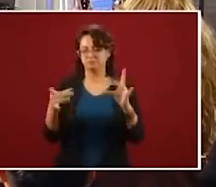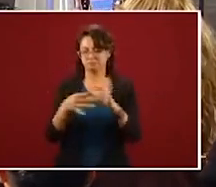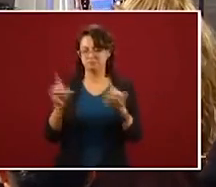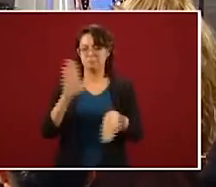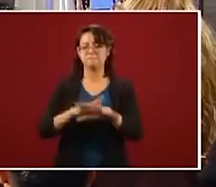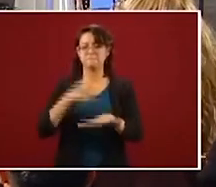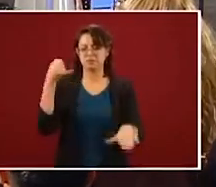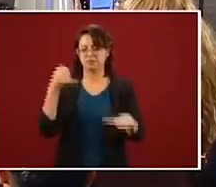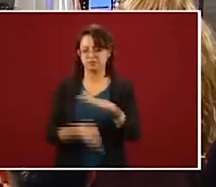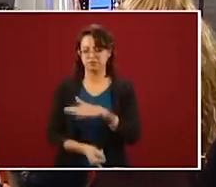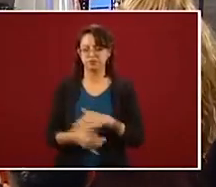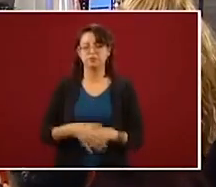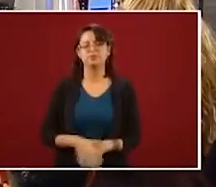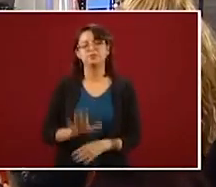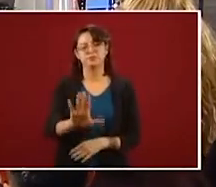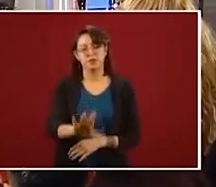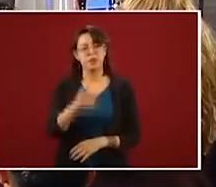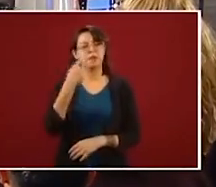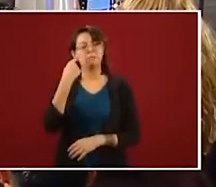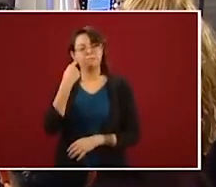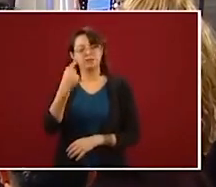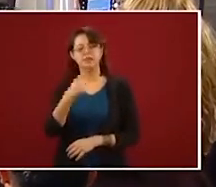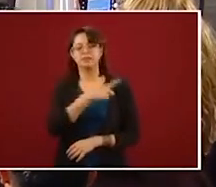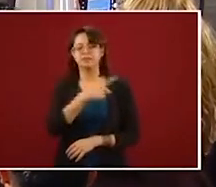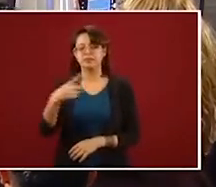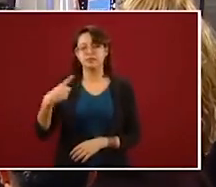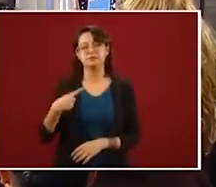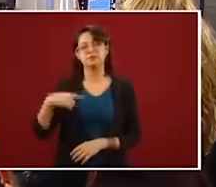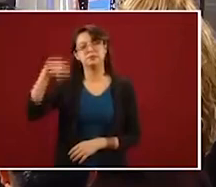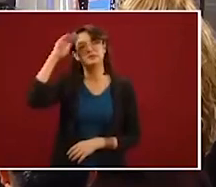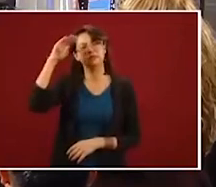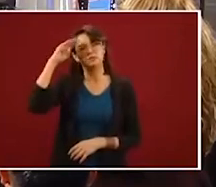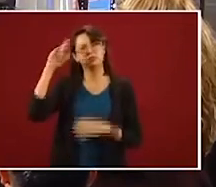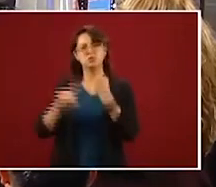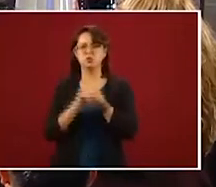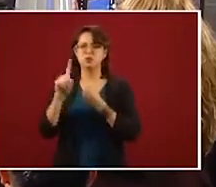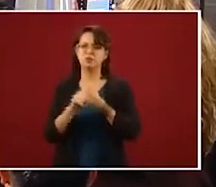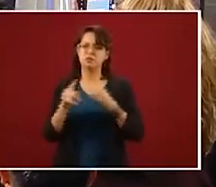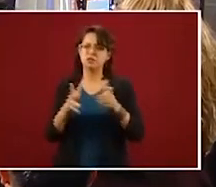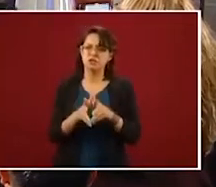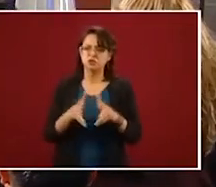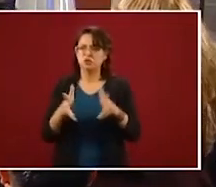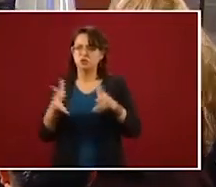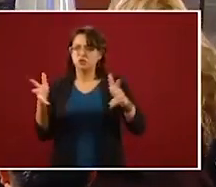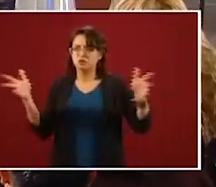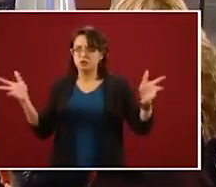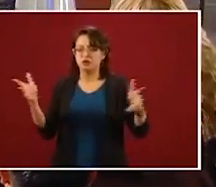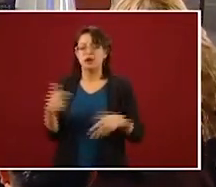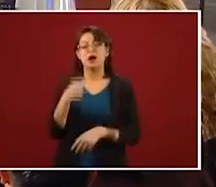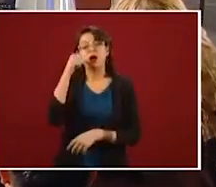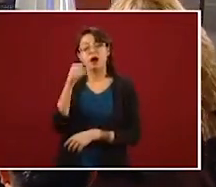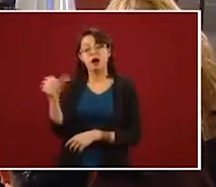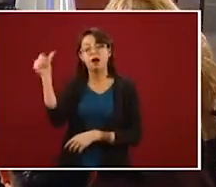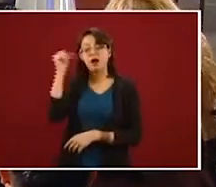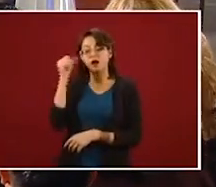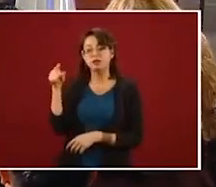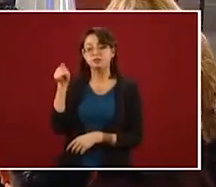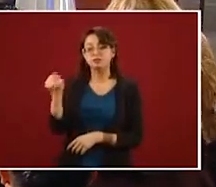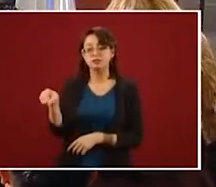que ubiquemos la dimensión o el tamaño del problema. Ayer en estas manifestaciones de